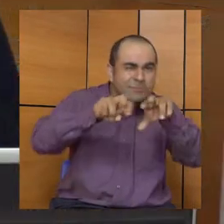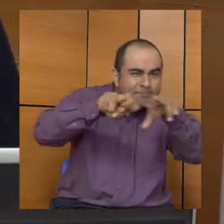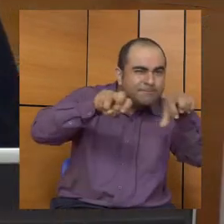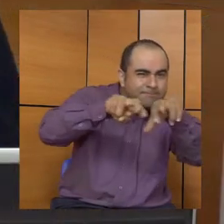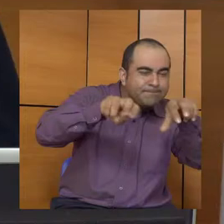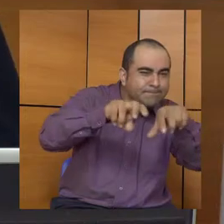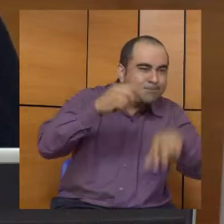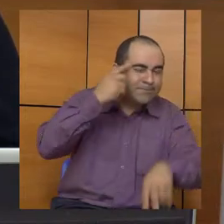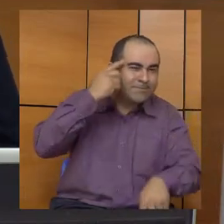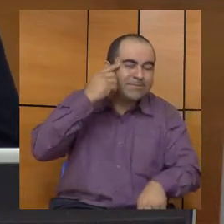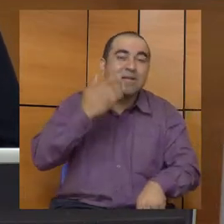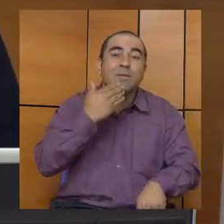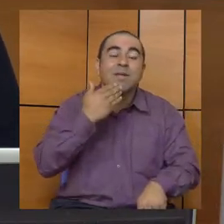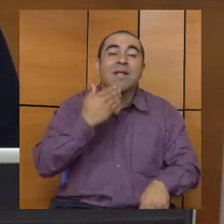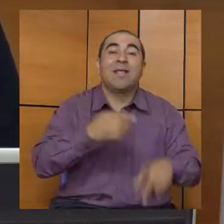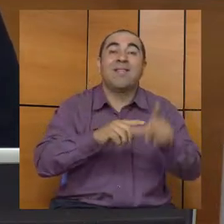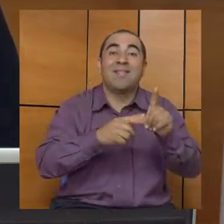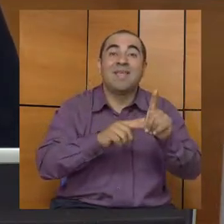y digital.